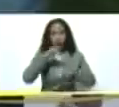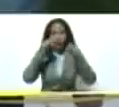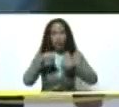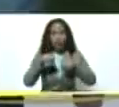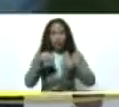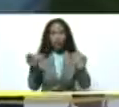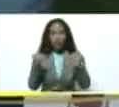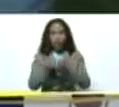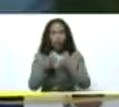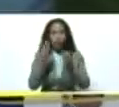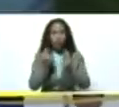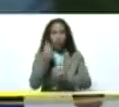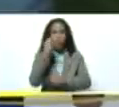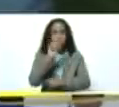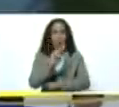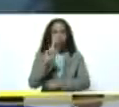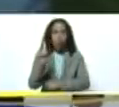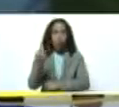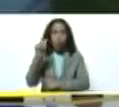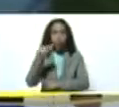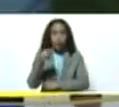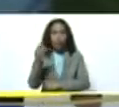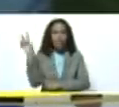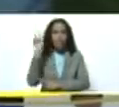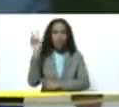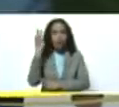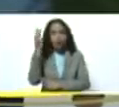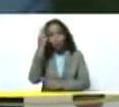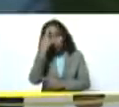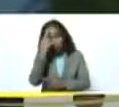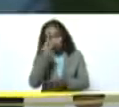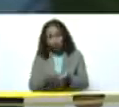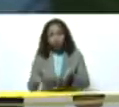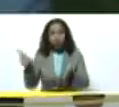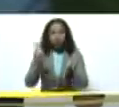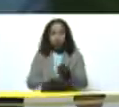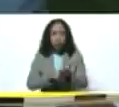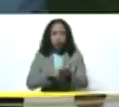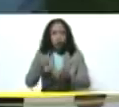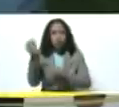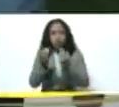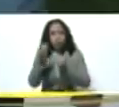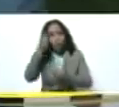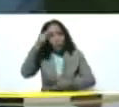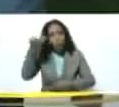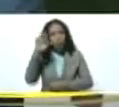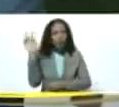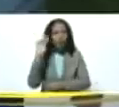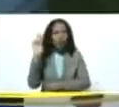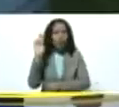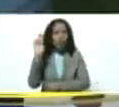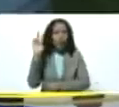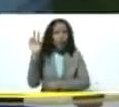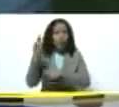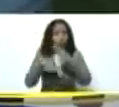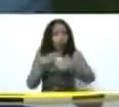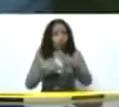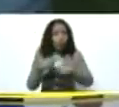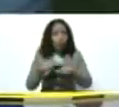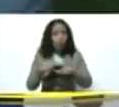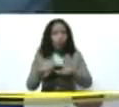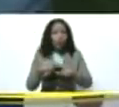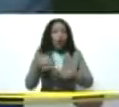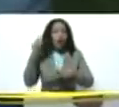número 21, Venezuela ratifica plenamente como pueblo revolucionario su compromiso con el camino de la